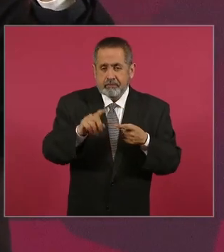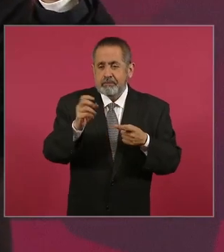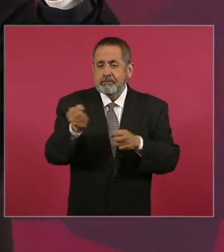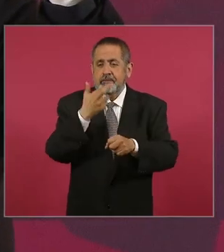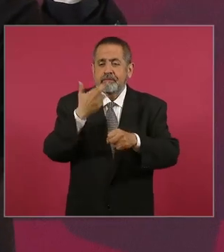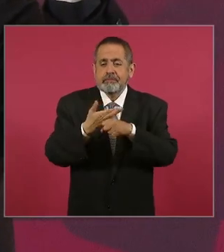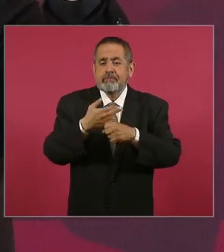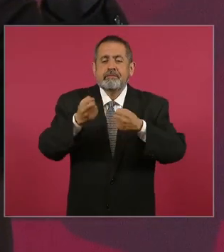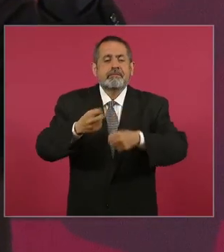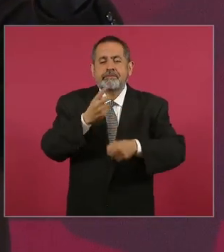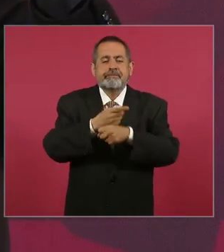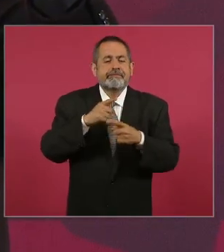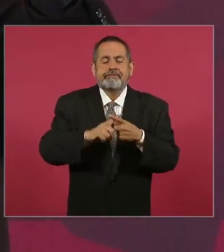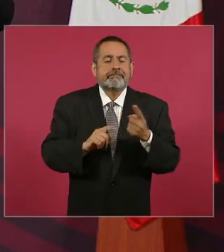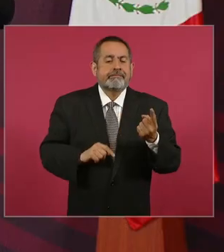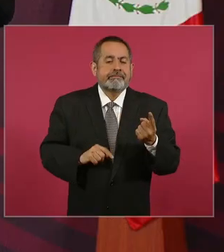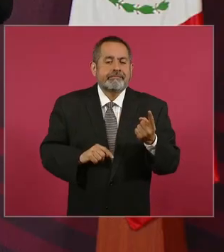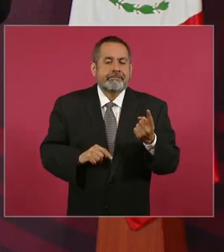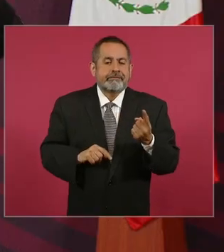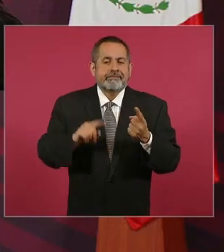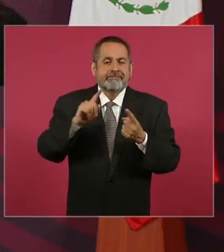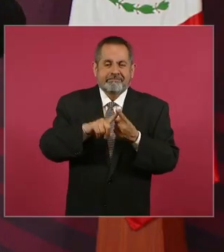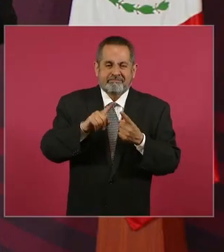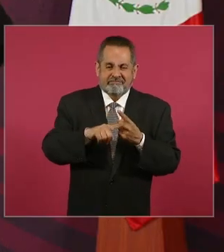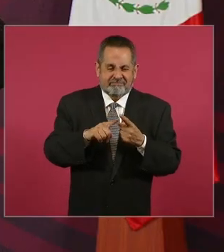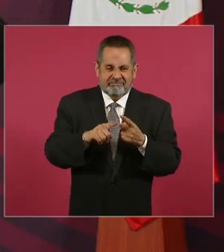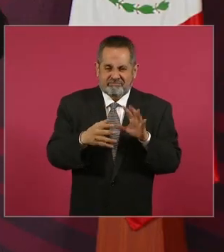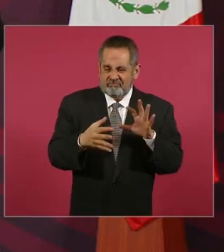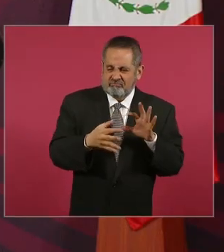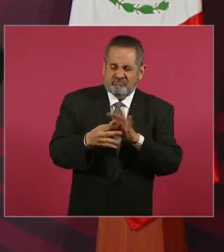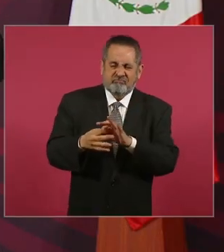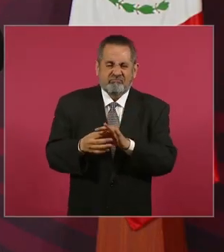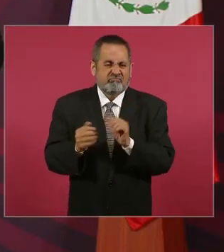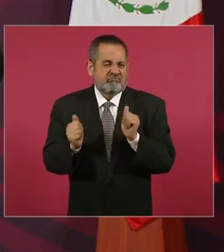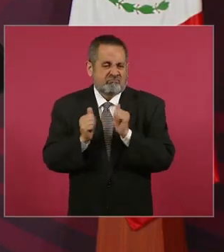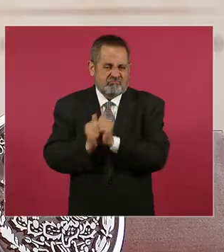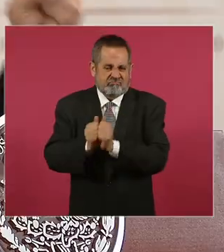Seguridad Pública, era el brazo derecho